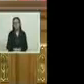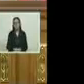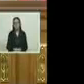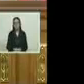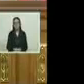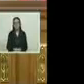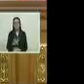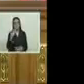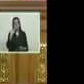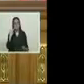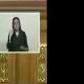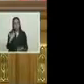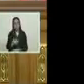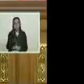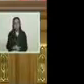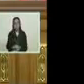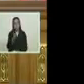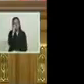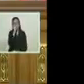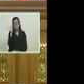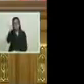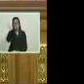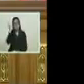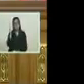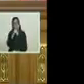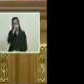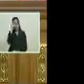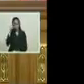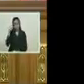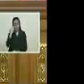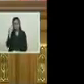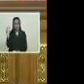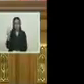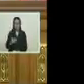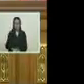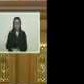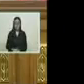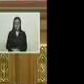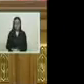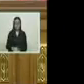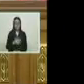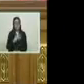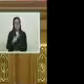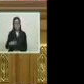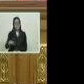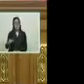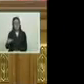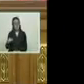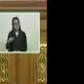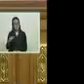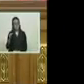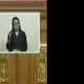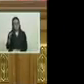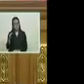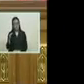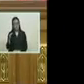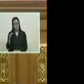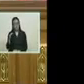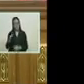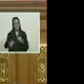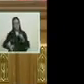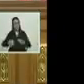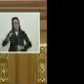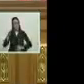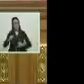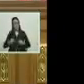Y habría que ver, fiscal general, querido fiscal general, presidente del Poder Ciudadano, habría